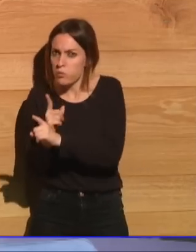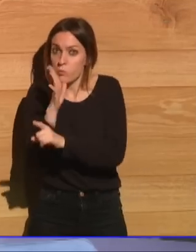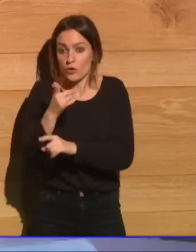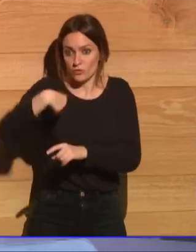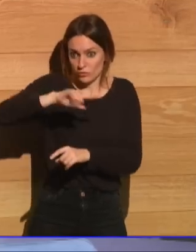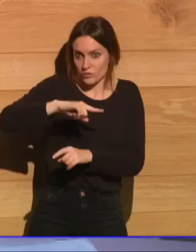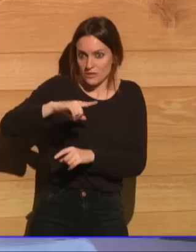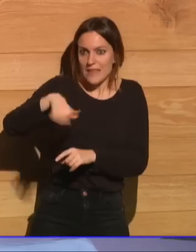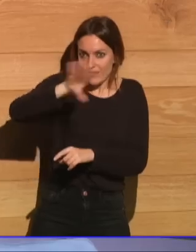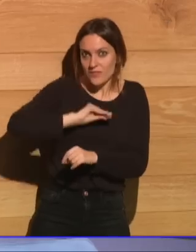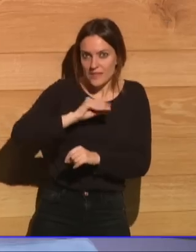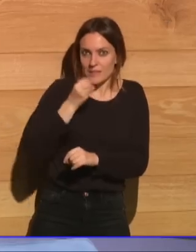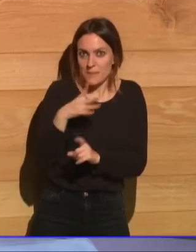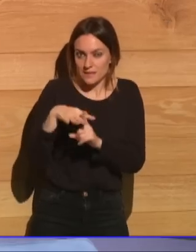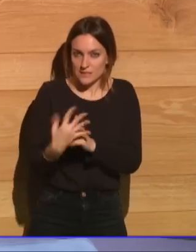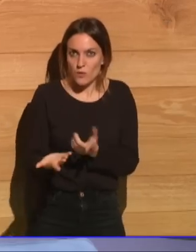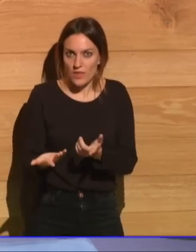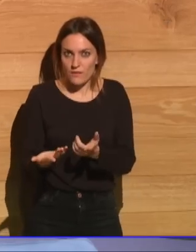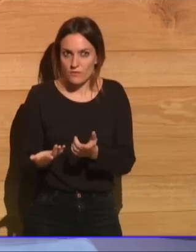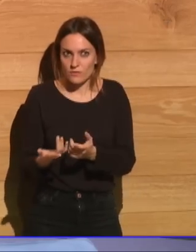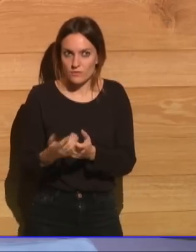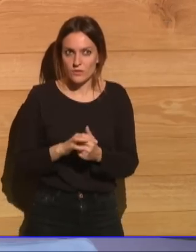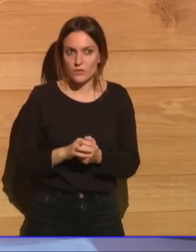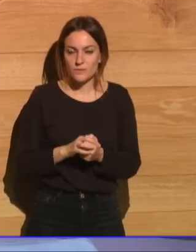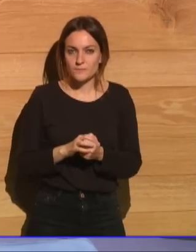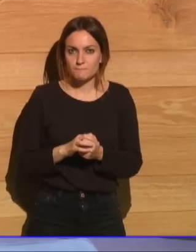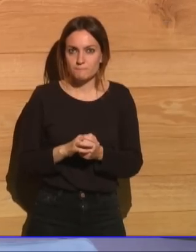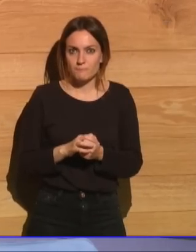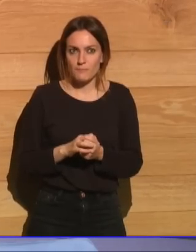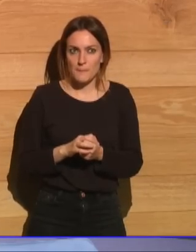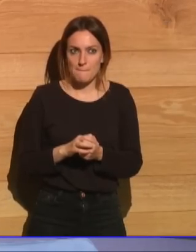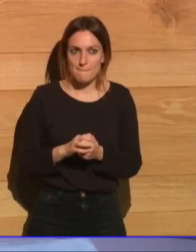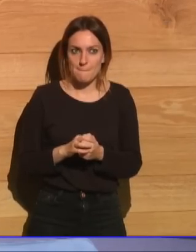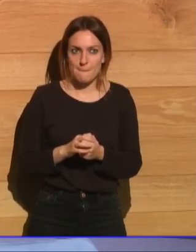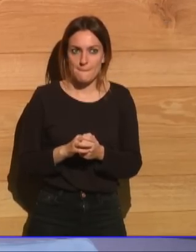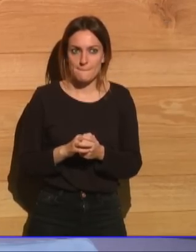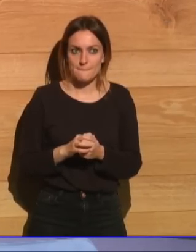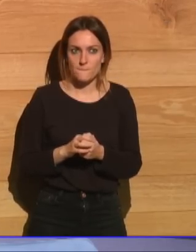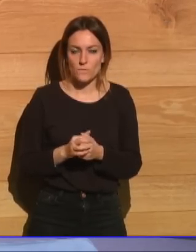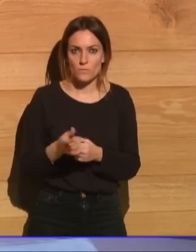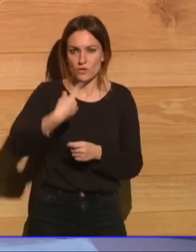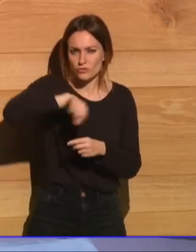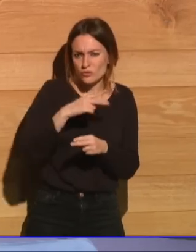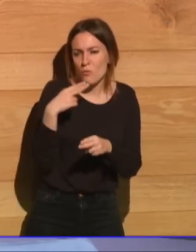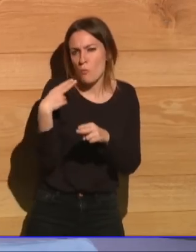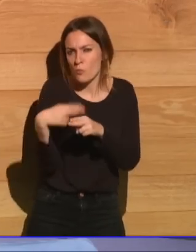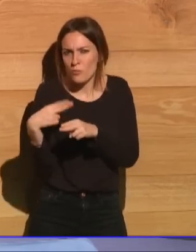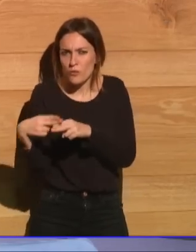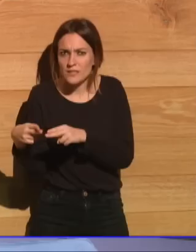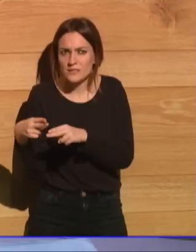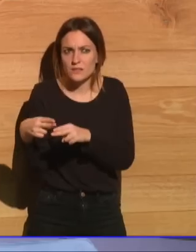muy bien en términos humanos. Ya no somos concejales, ya no somos políticos de